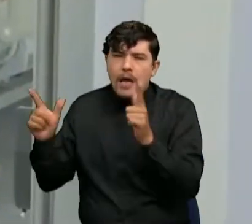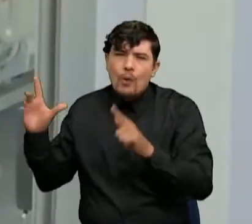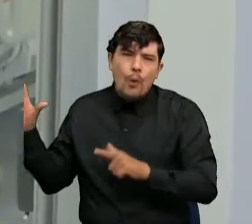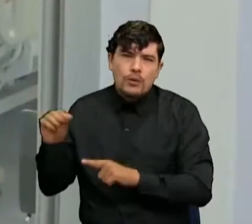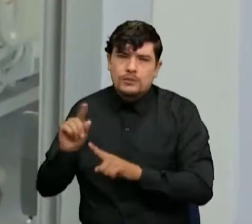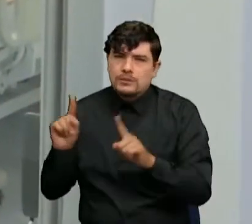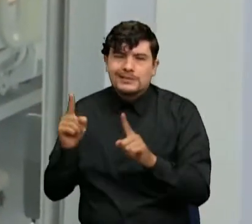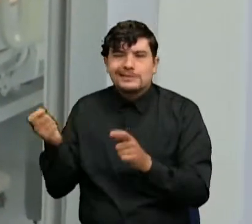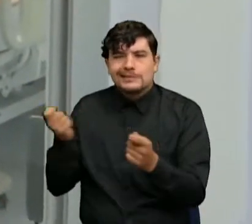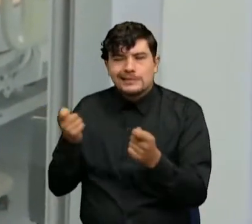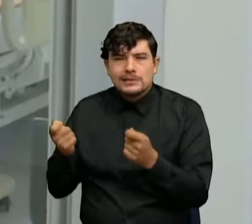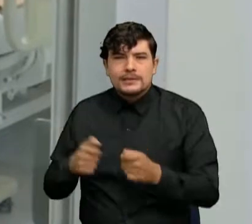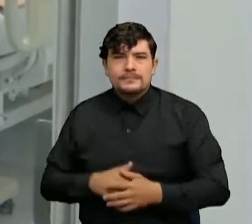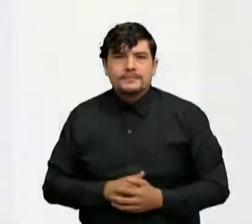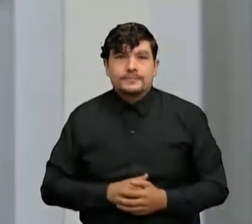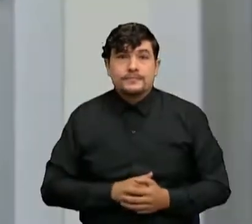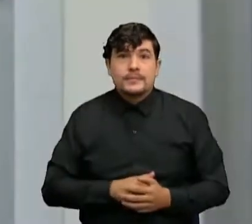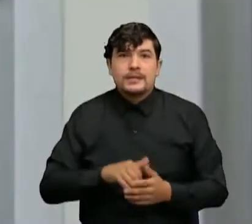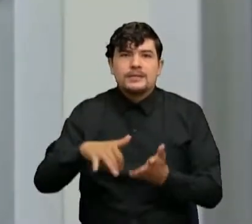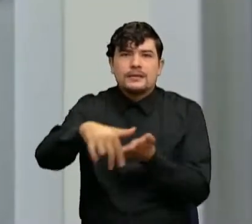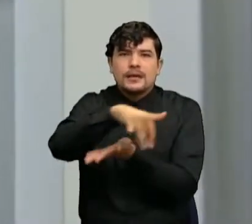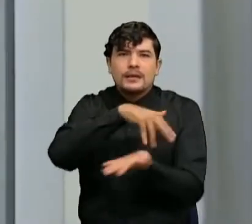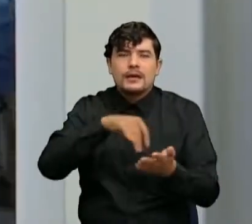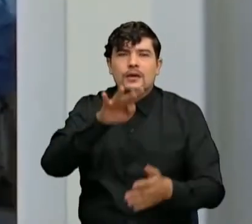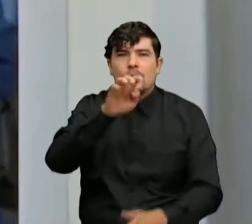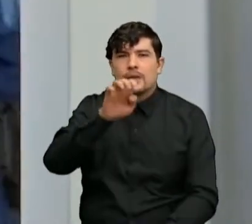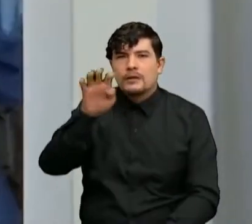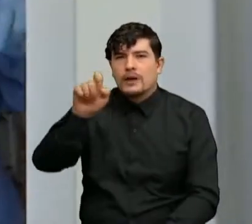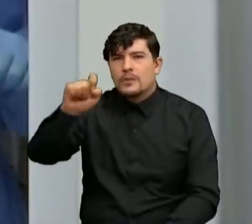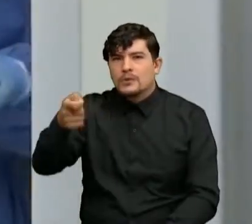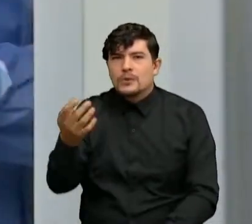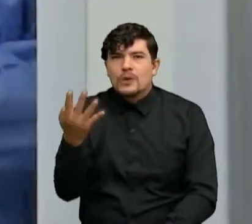del 99.4% en camas UCI.